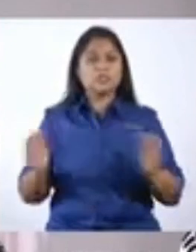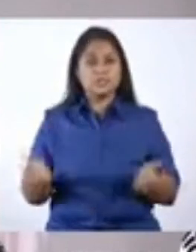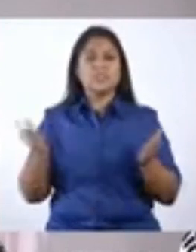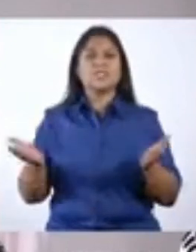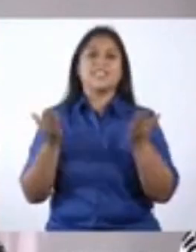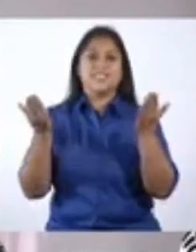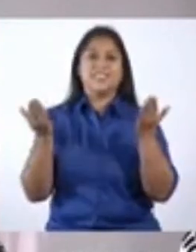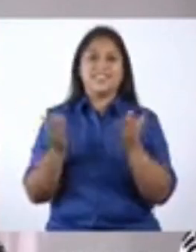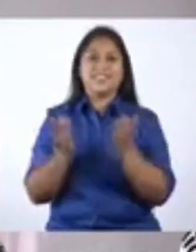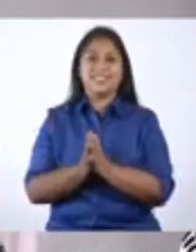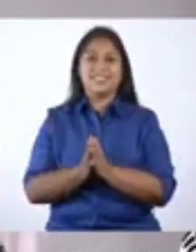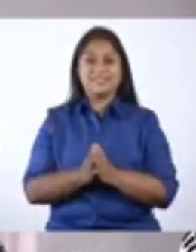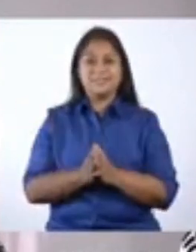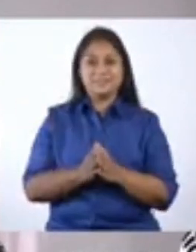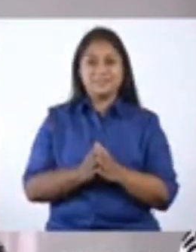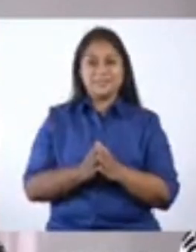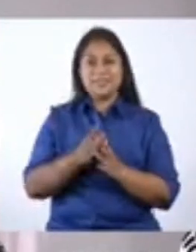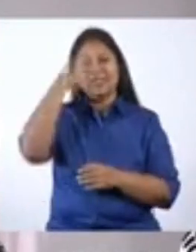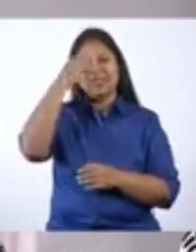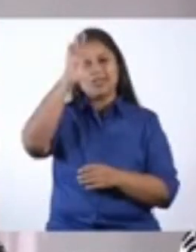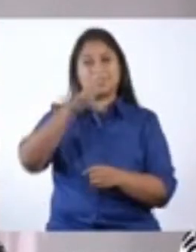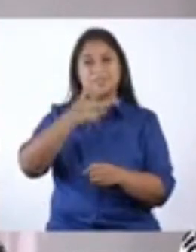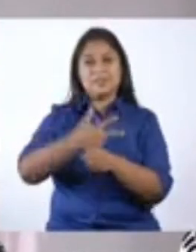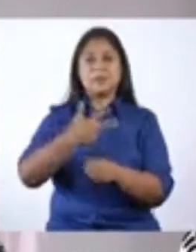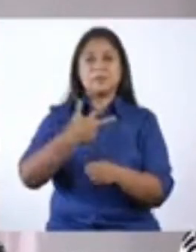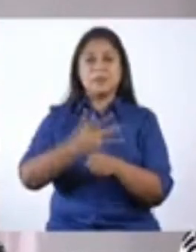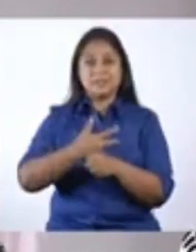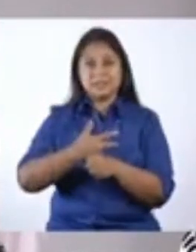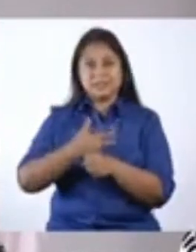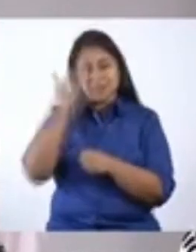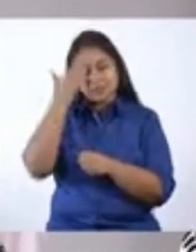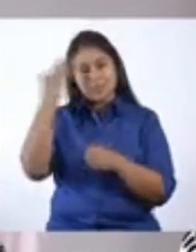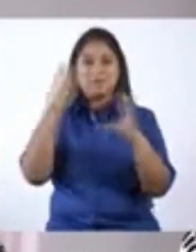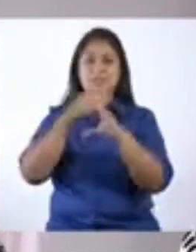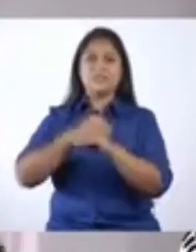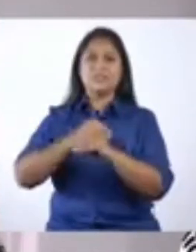saldremos adelante. Dios bendiga a Guatemala. Muy buenas noches.